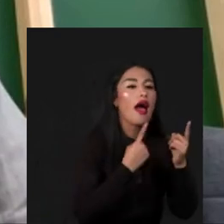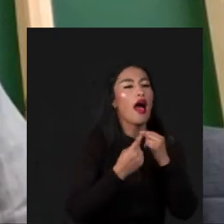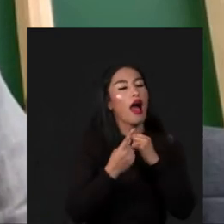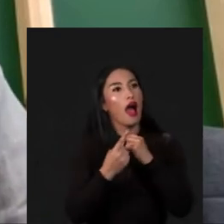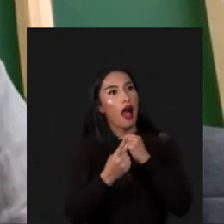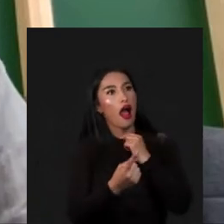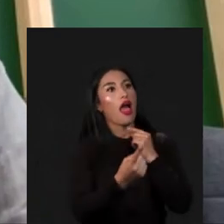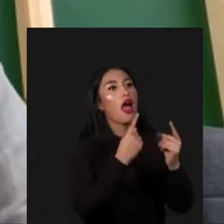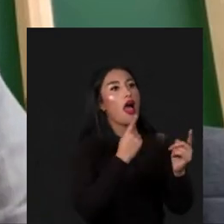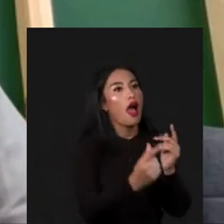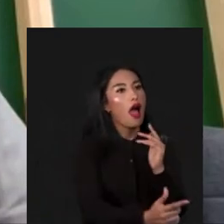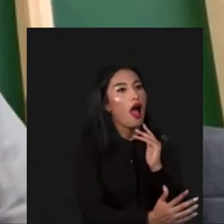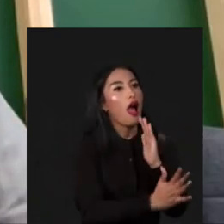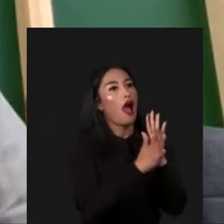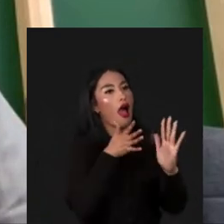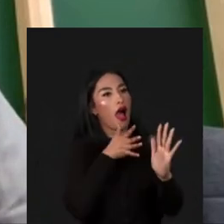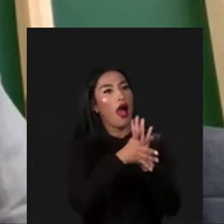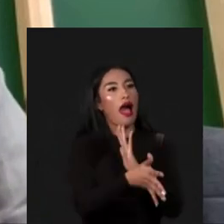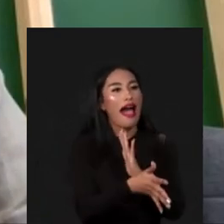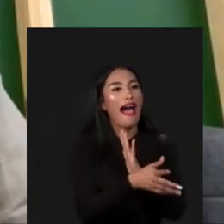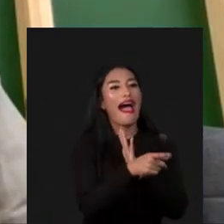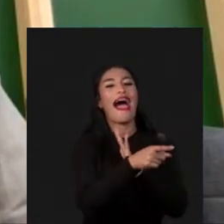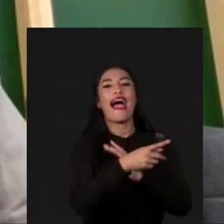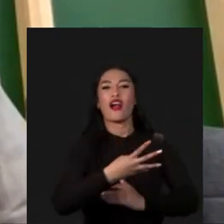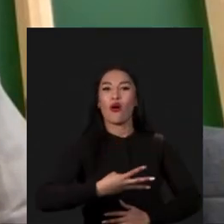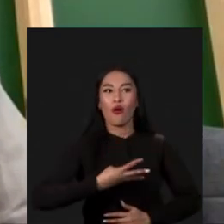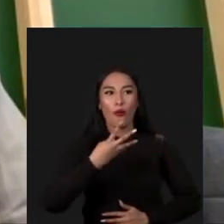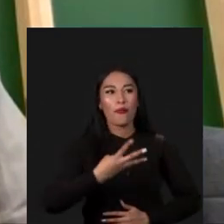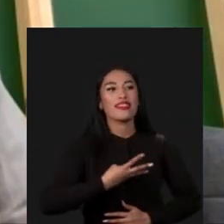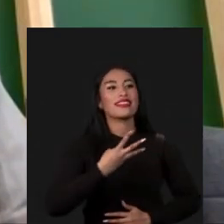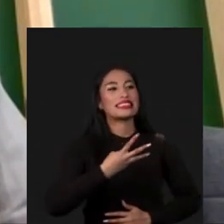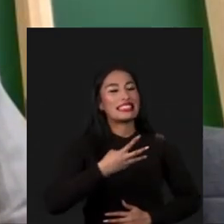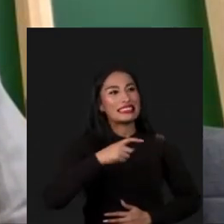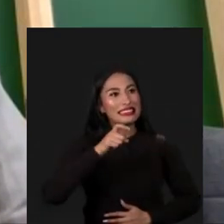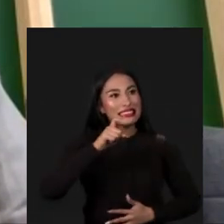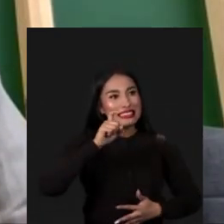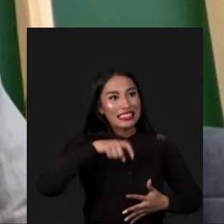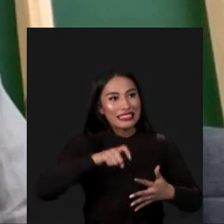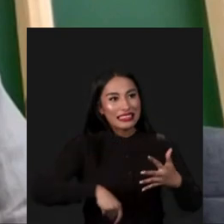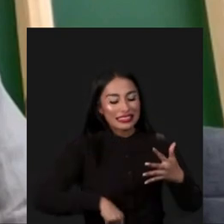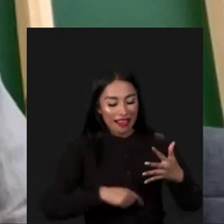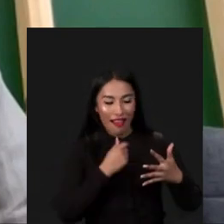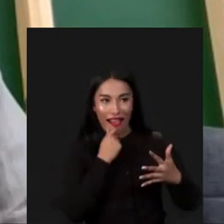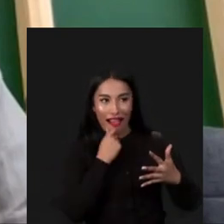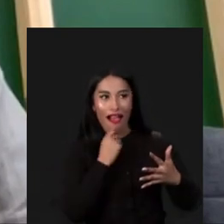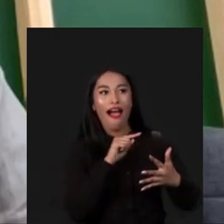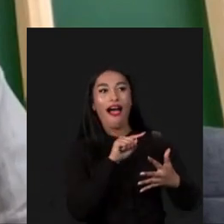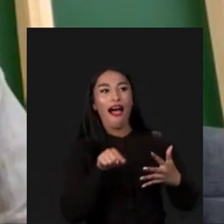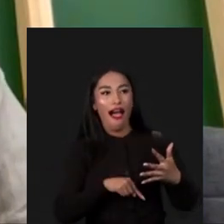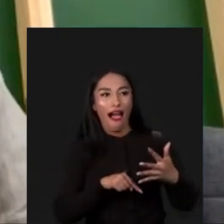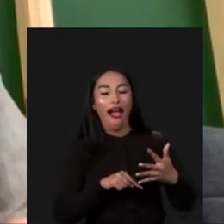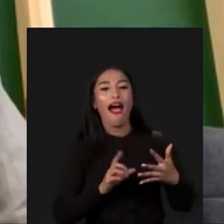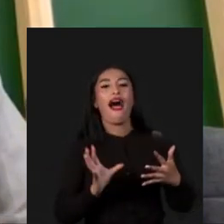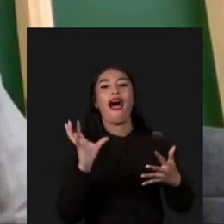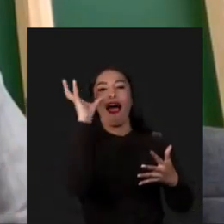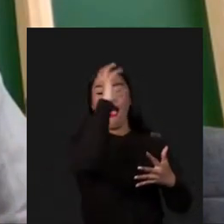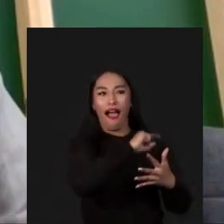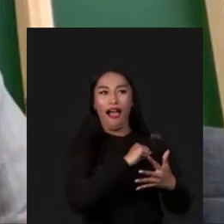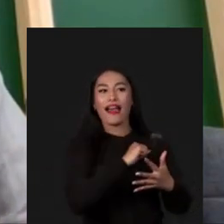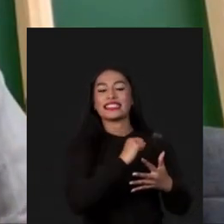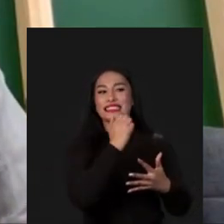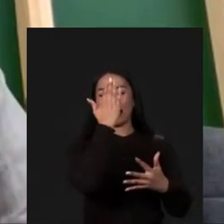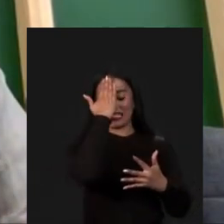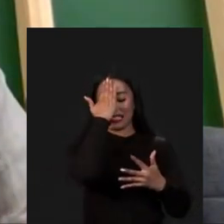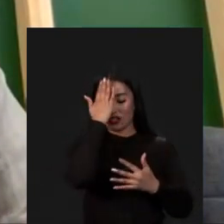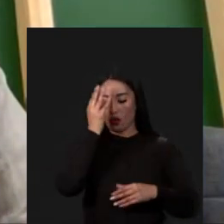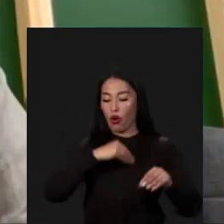competencias clave que tenemos que trabajar más en los estudiantes de la educación superior para justamente poder dar respuesta de una manera